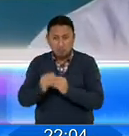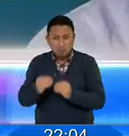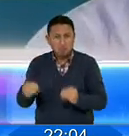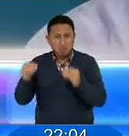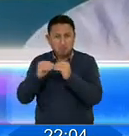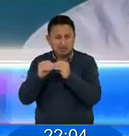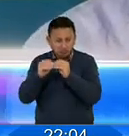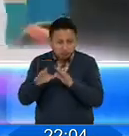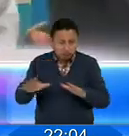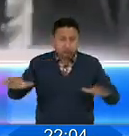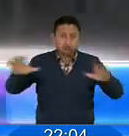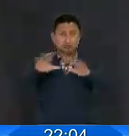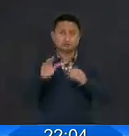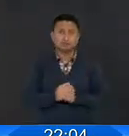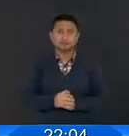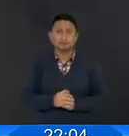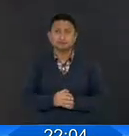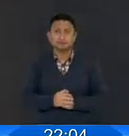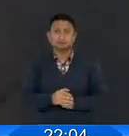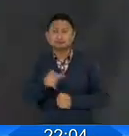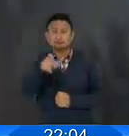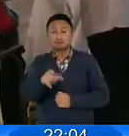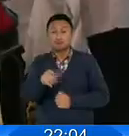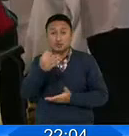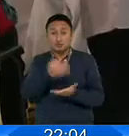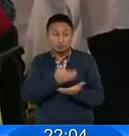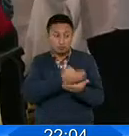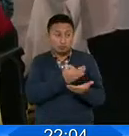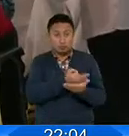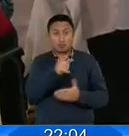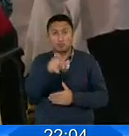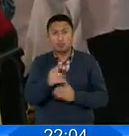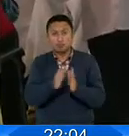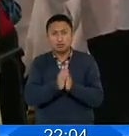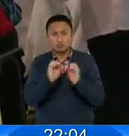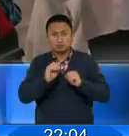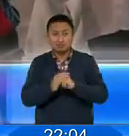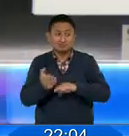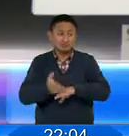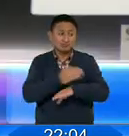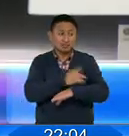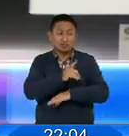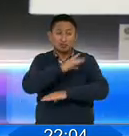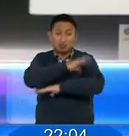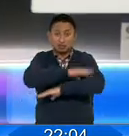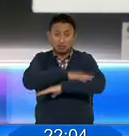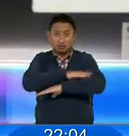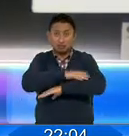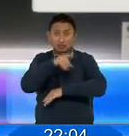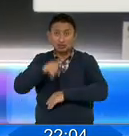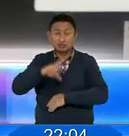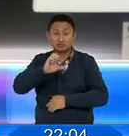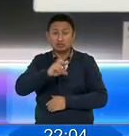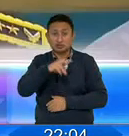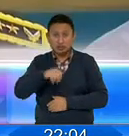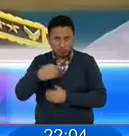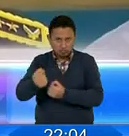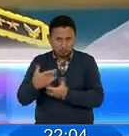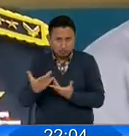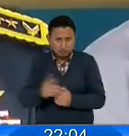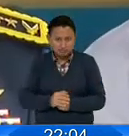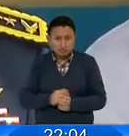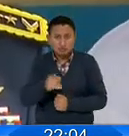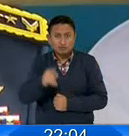más centros. Ante el ausentismo, exhortó a la ciudadanía a informarse en la plataforma del CNE. Para que